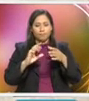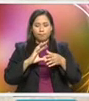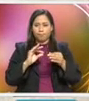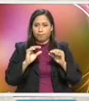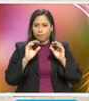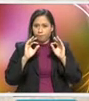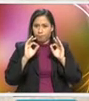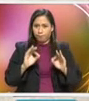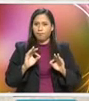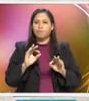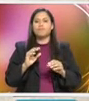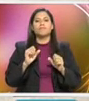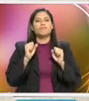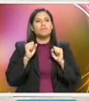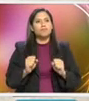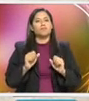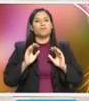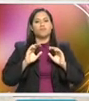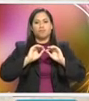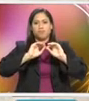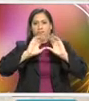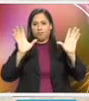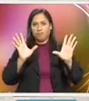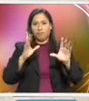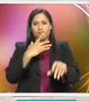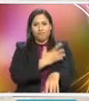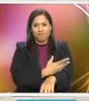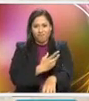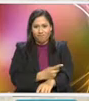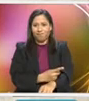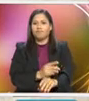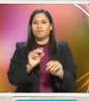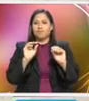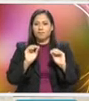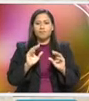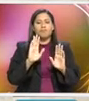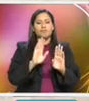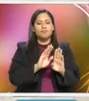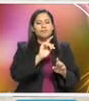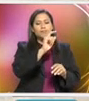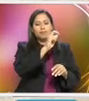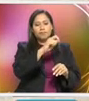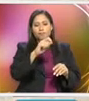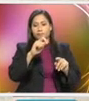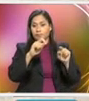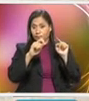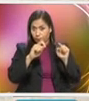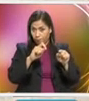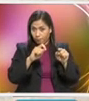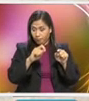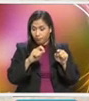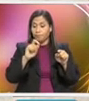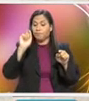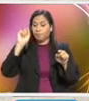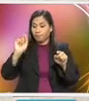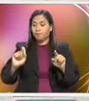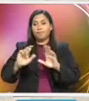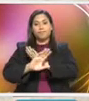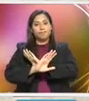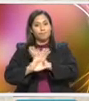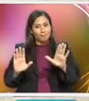una forma de asegurarse, es como si fuera un repaso que él da a las cuestiones para decir, hasta aquí